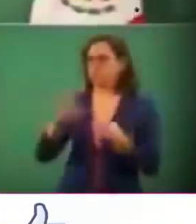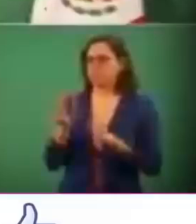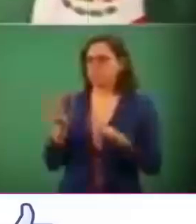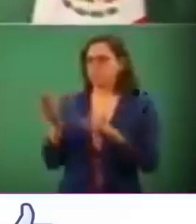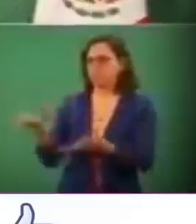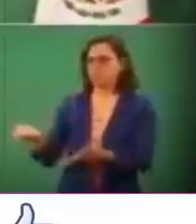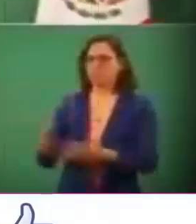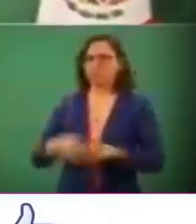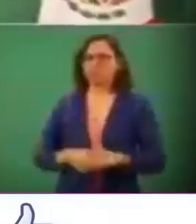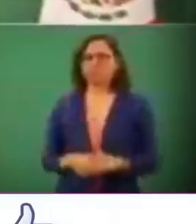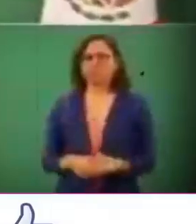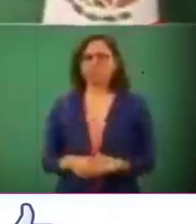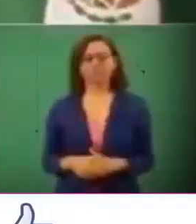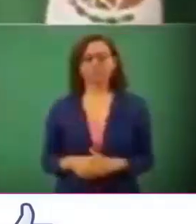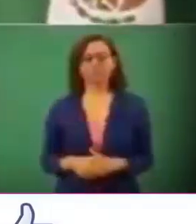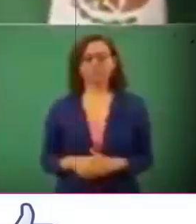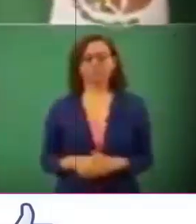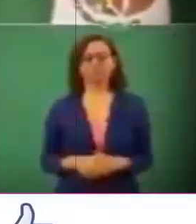Entonces ayer se logró